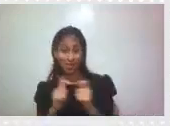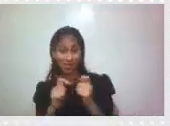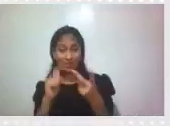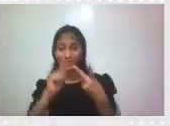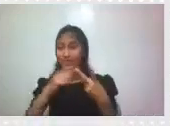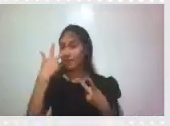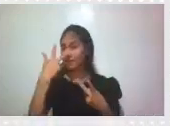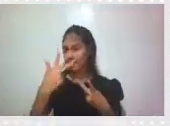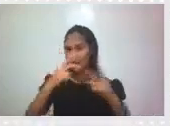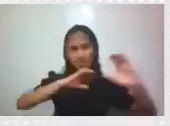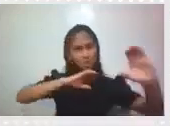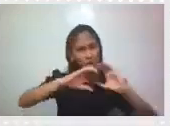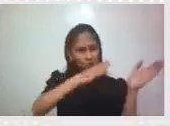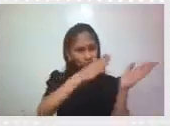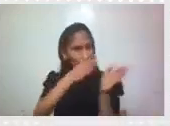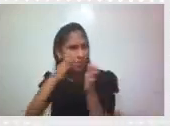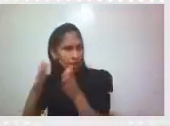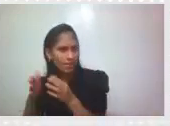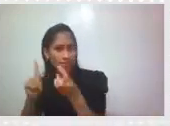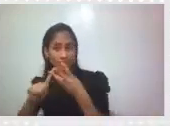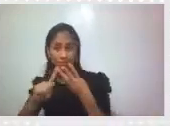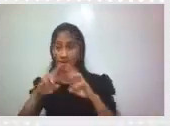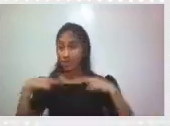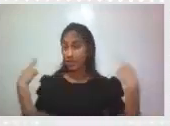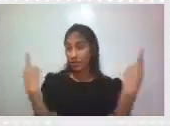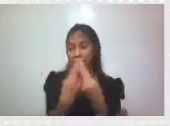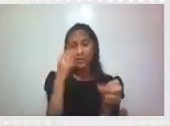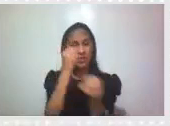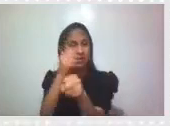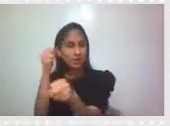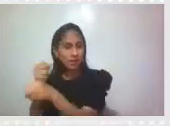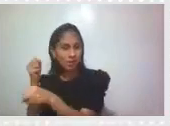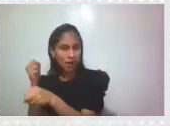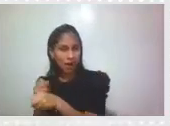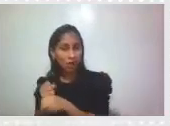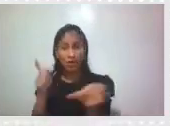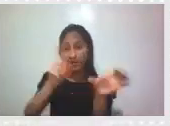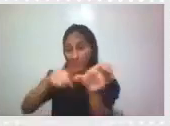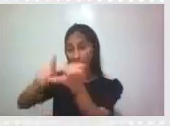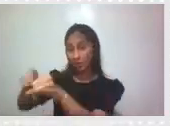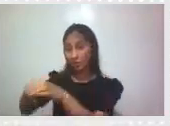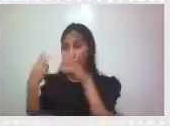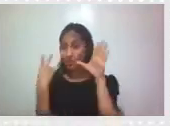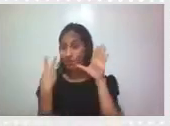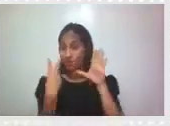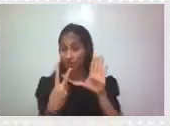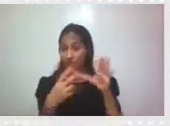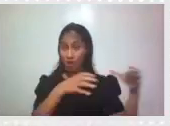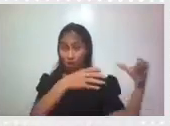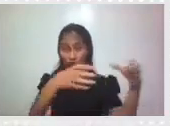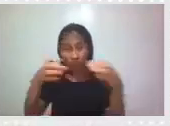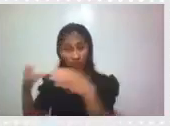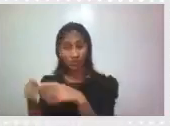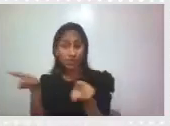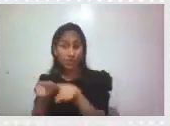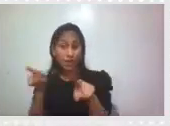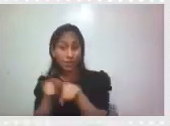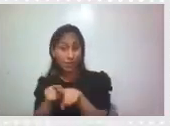y reuniones de trabajo con las 7 organizaciones nacionales. Elaboramos 10 videos educativos traducidos a